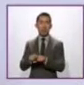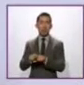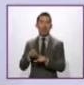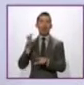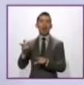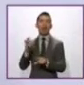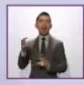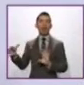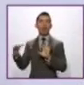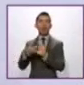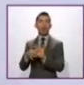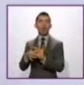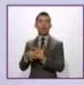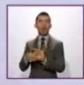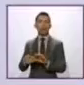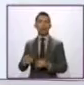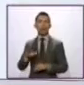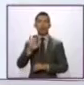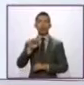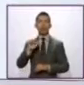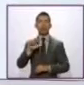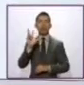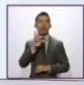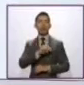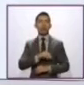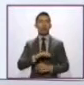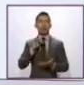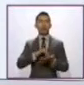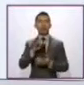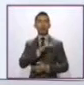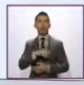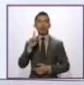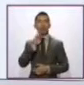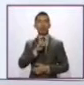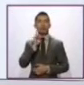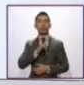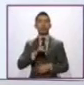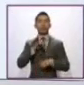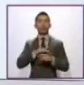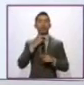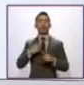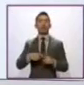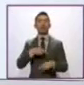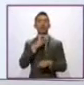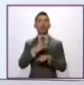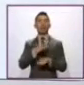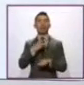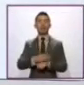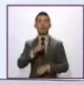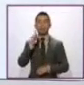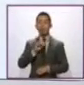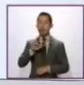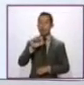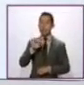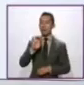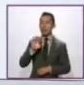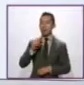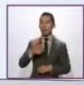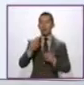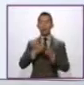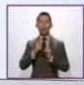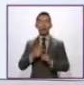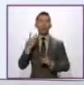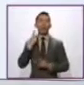de unirse al llamado de Celia. Gracias, candidata. Toca el turno en tercero a Abigail Arredondo Ramos del Partido